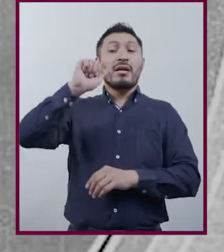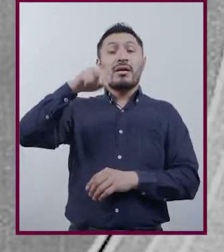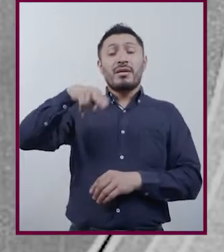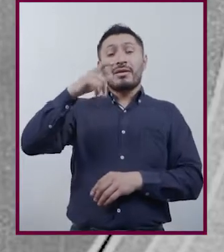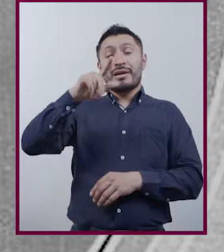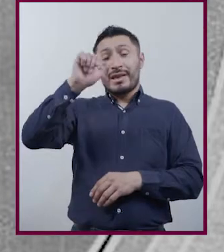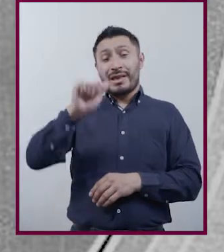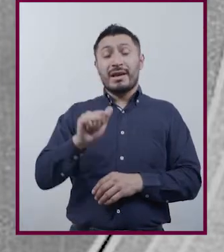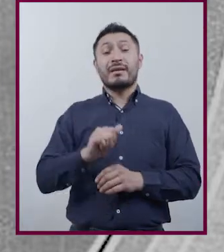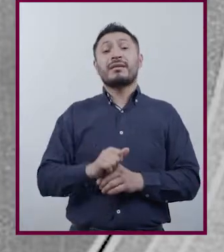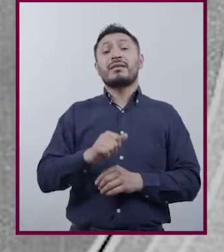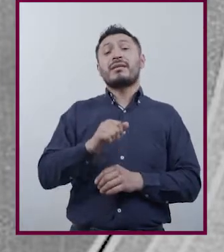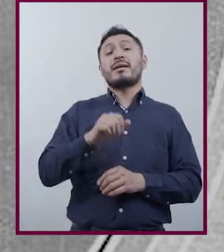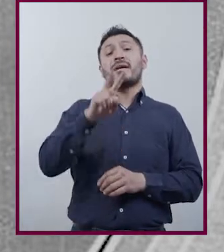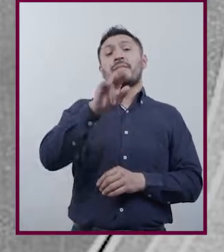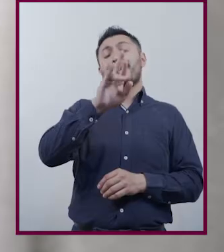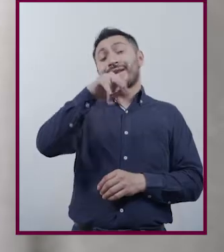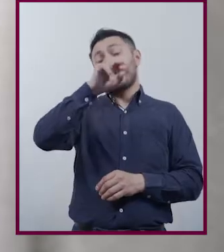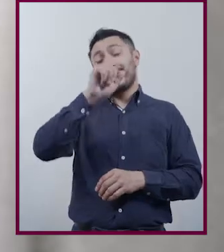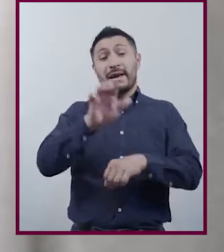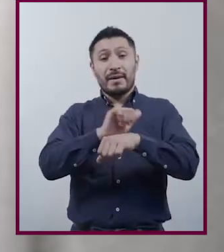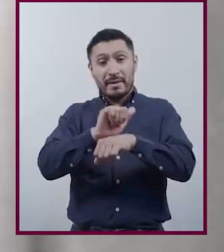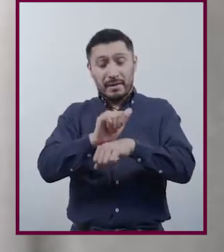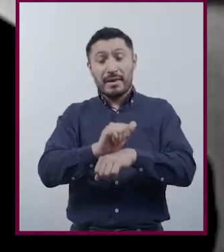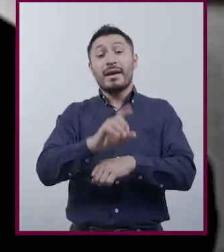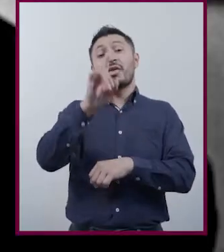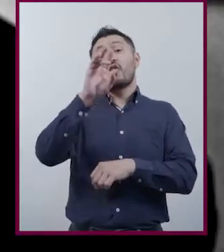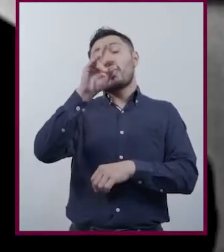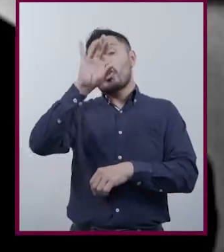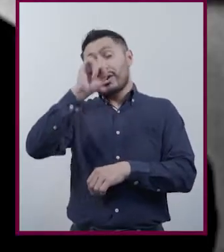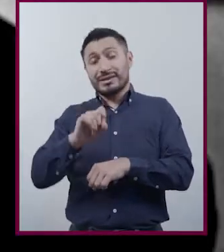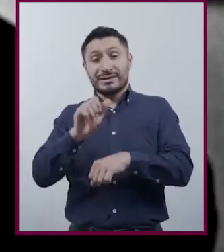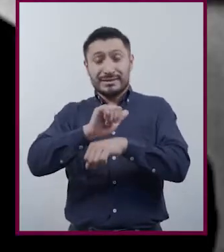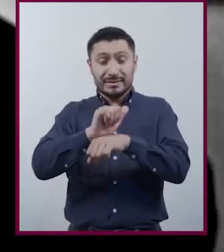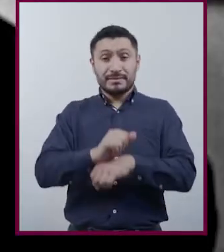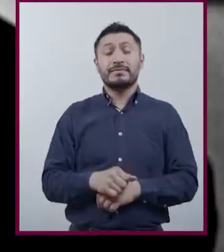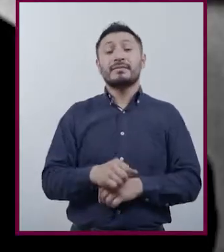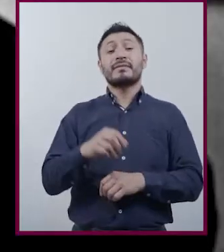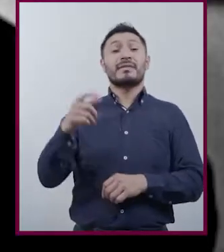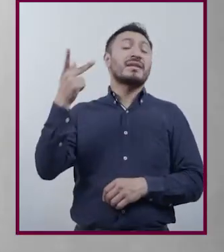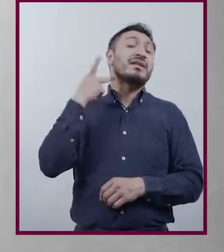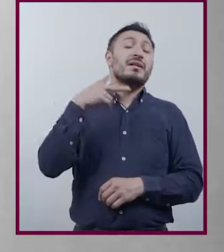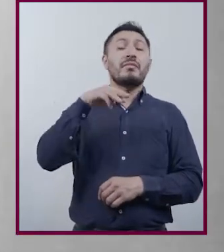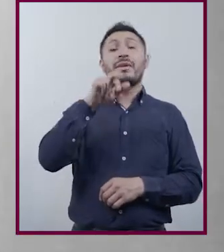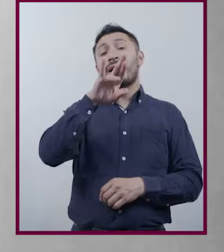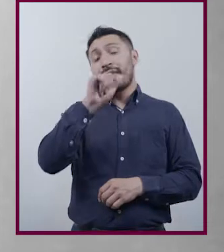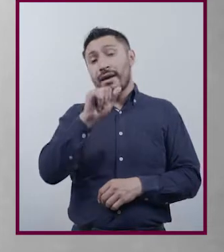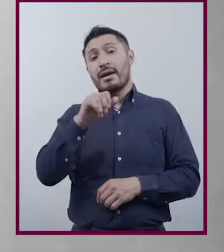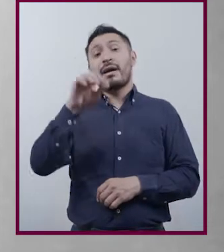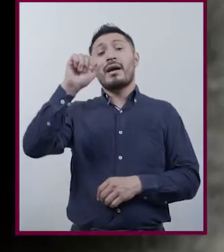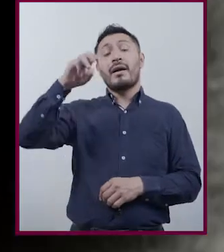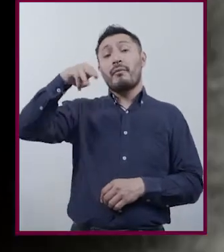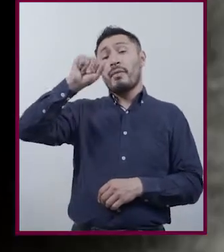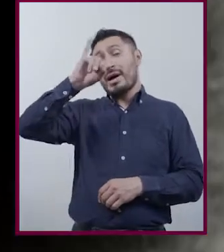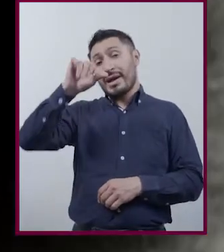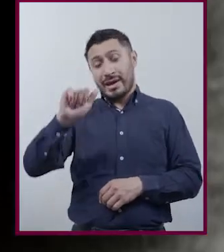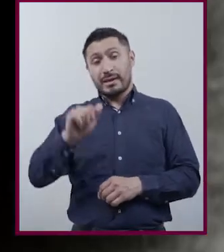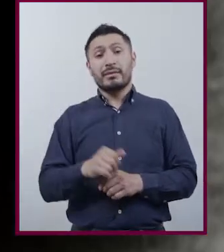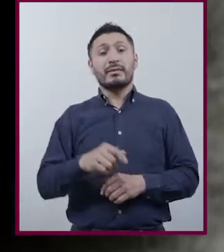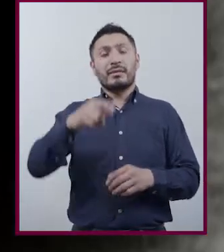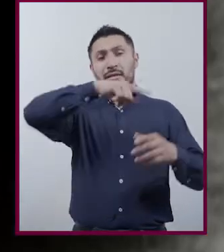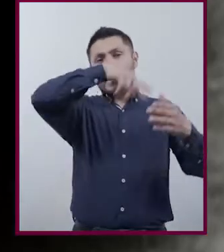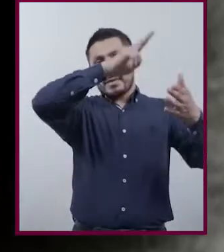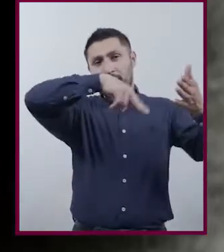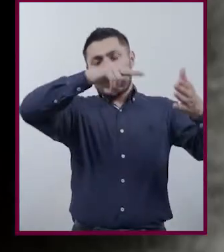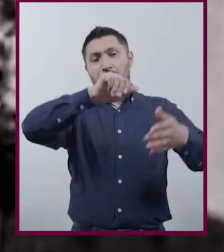Peralta, las actrices Virginia Fábregas y Dolores del Río, las políticas María Lavalle y Amalia González, la pintora